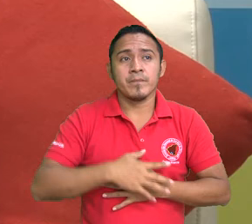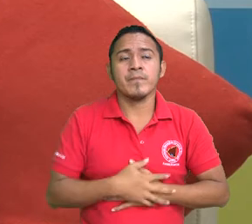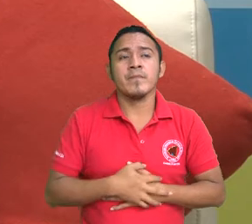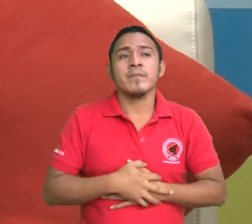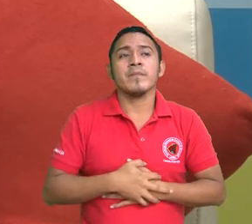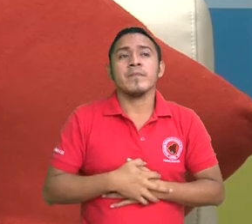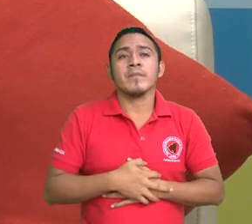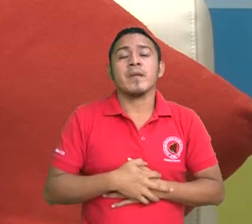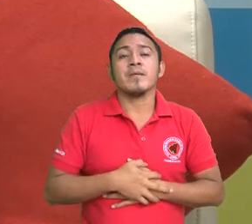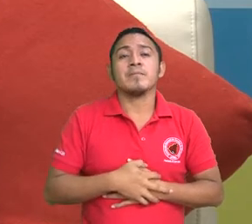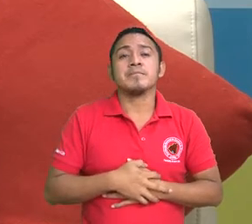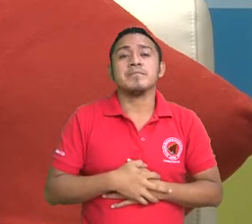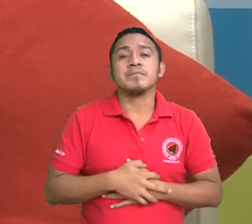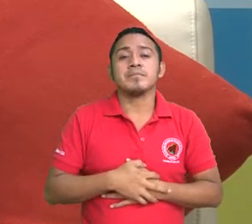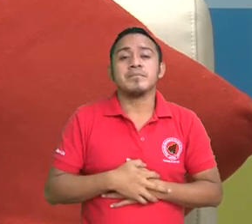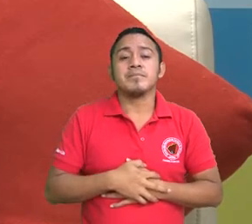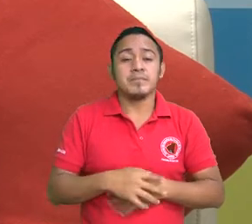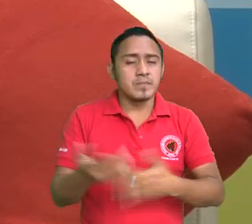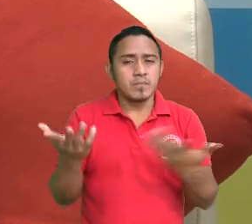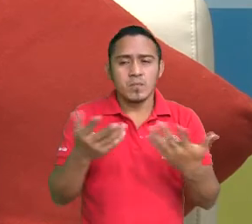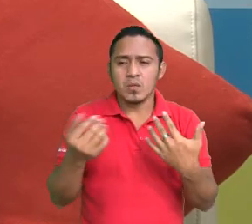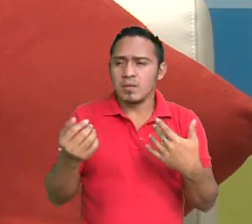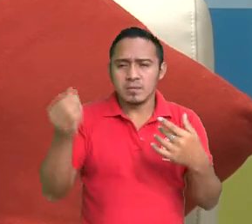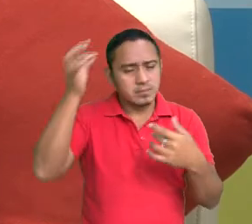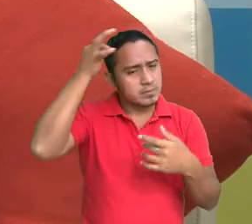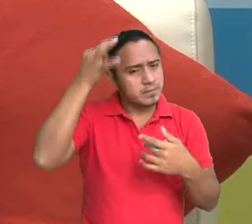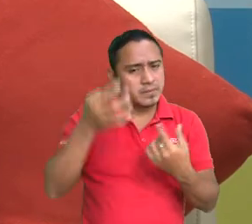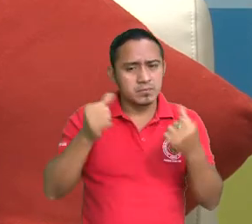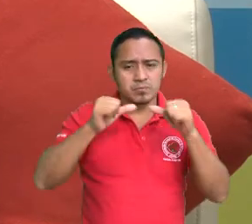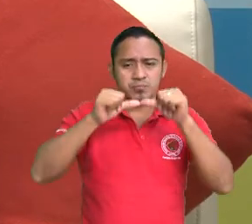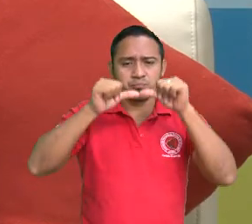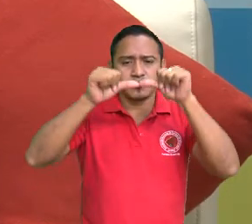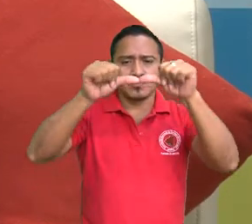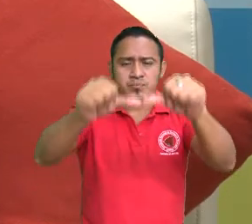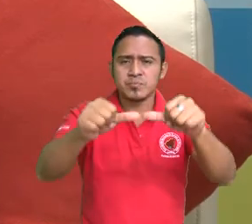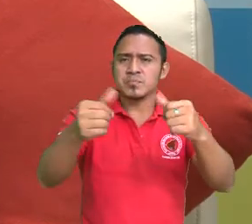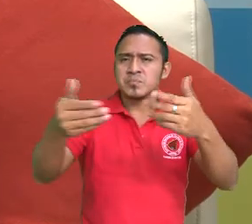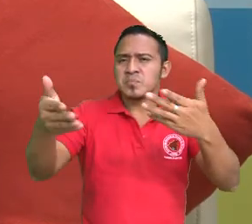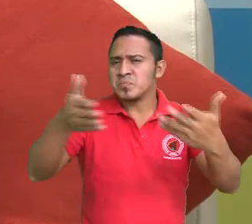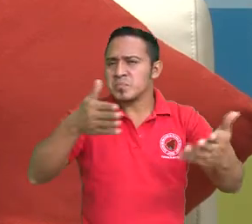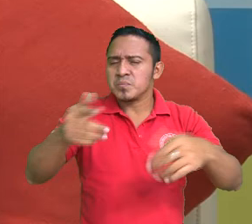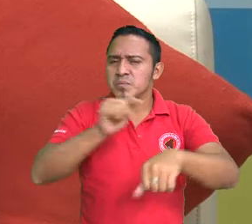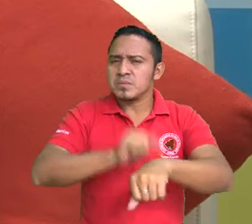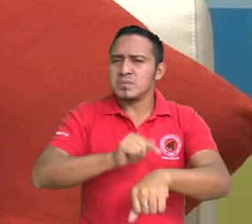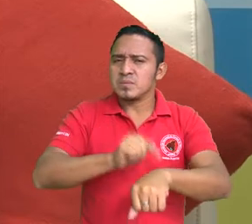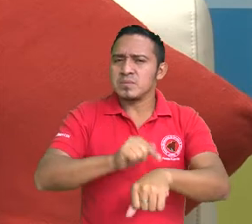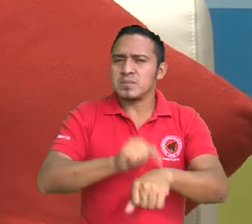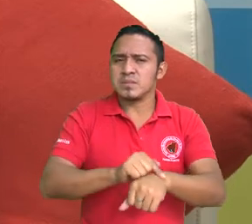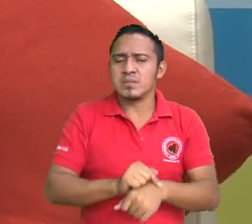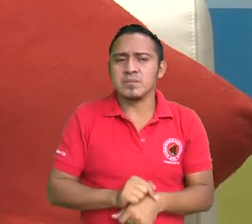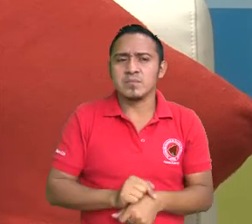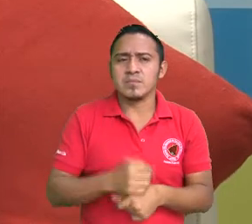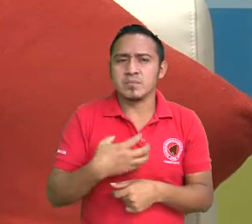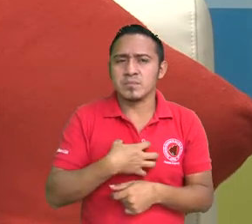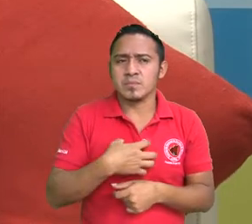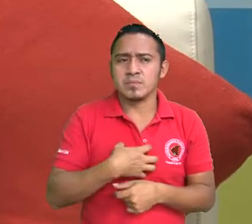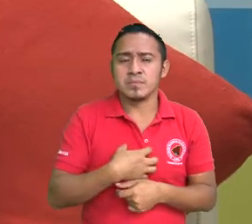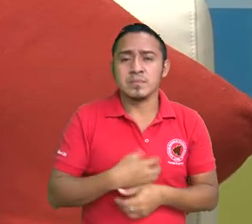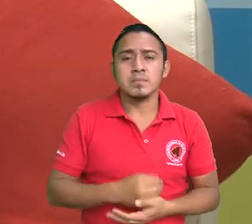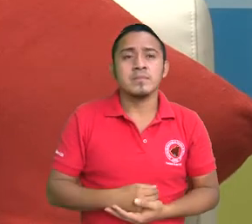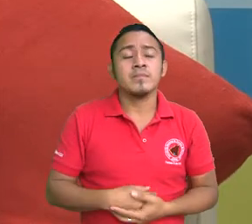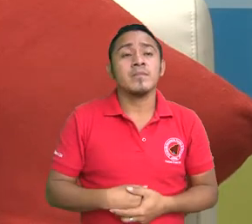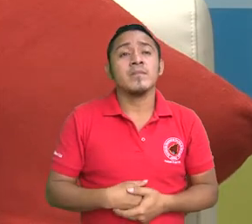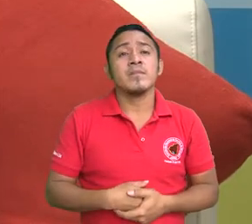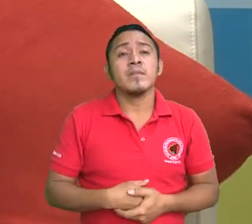hablas de que este cabello se mantiene, ¿por cuánto tiempo nosotros, ya en la fase de la caída, verdad? Pero